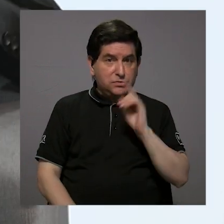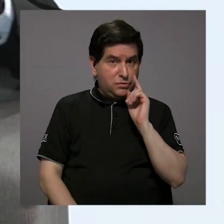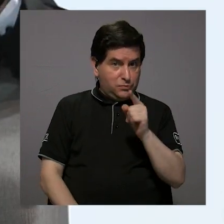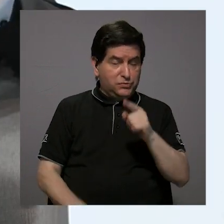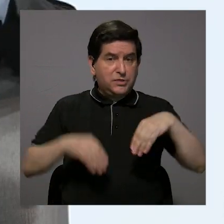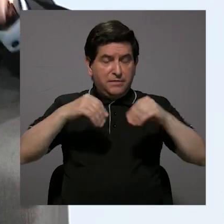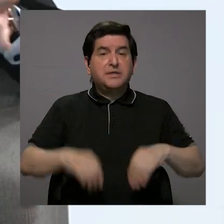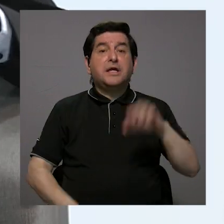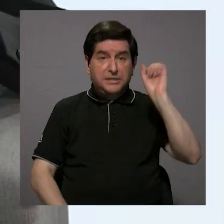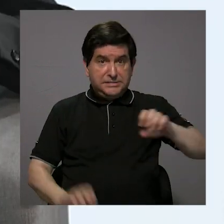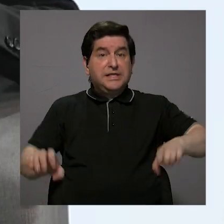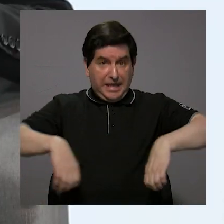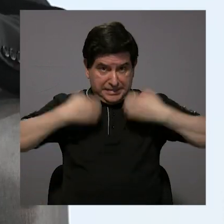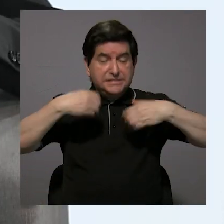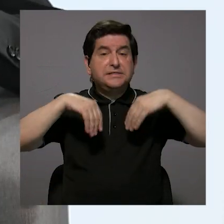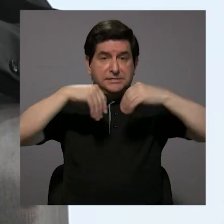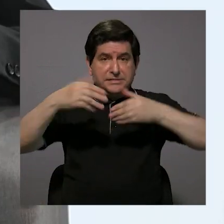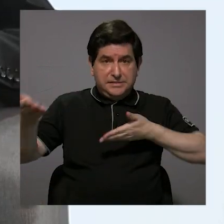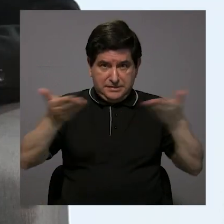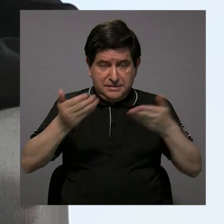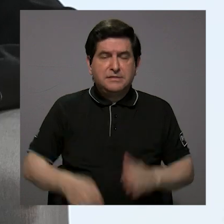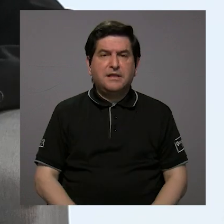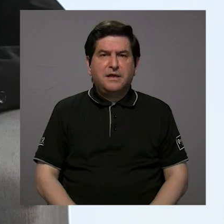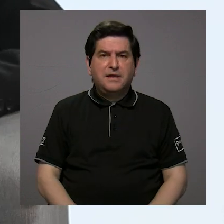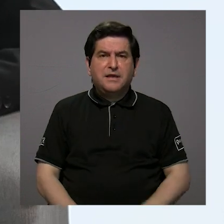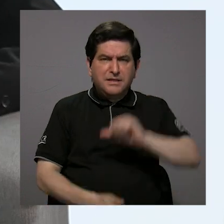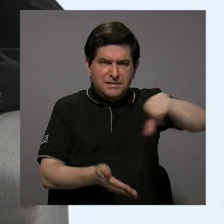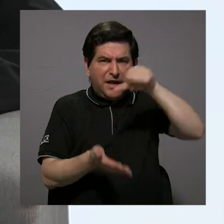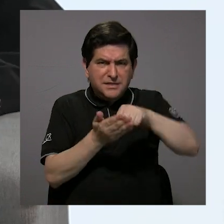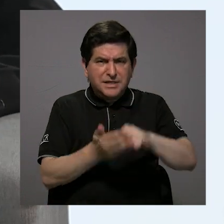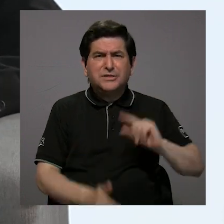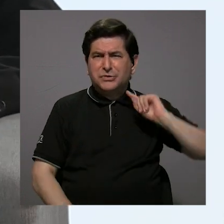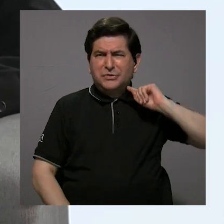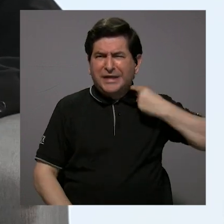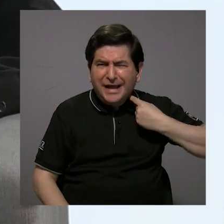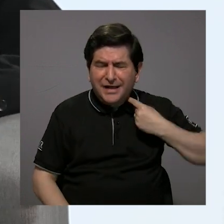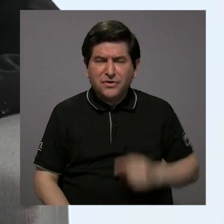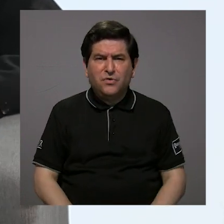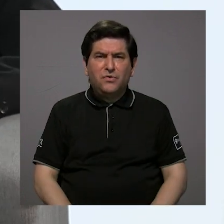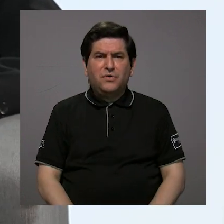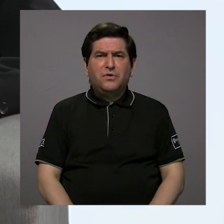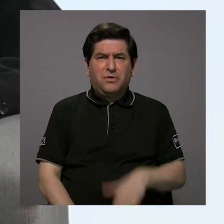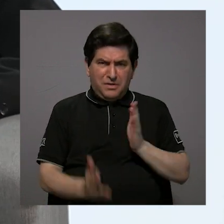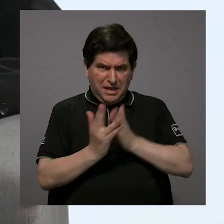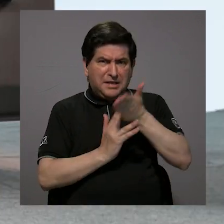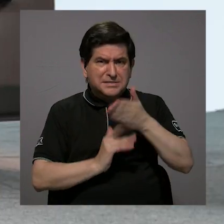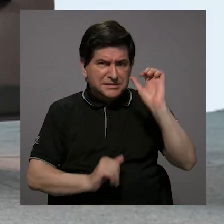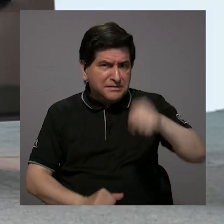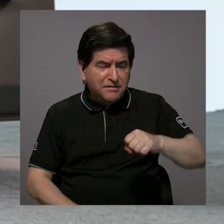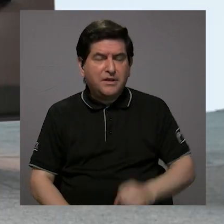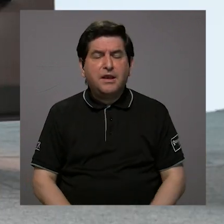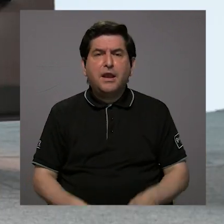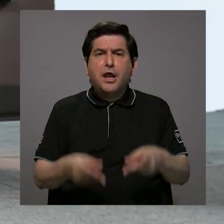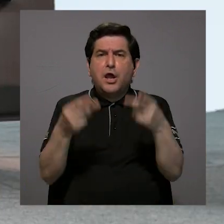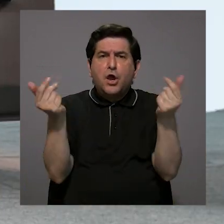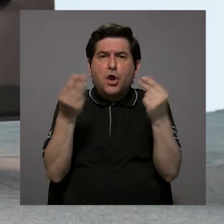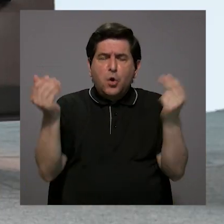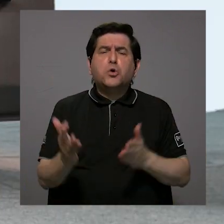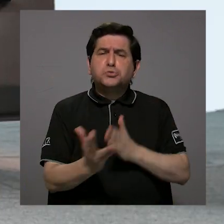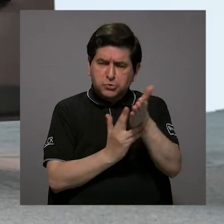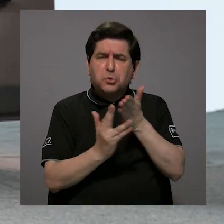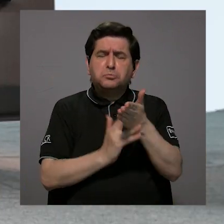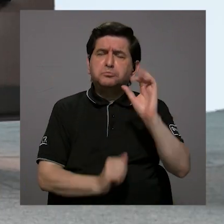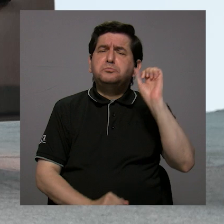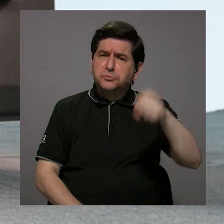que vende, porque hay una venta de servicio, el Cimovo, ¿son costosos, Luis Fernando? ¿Son accesibles? Realmente los costos son